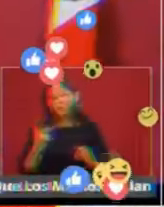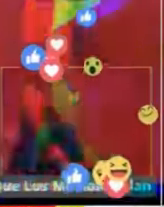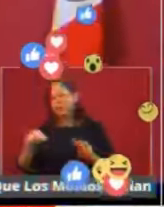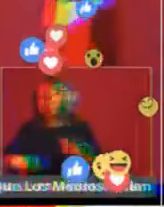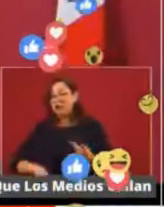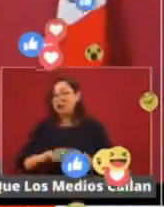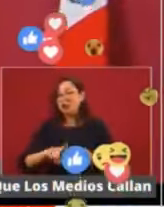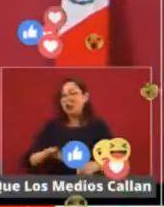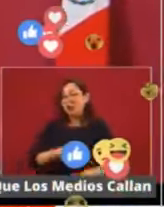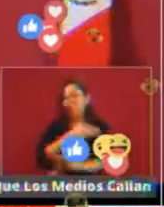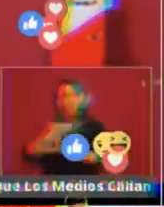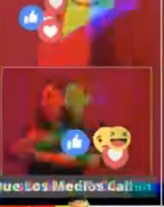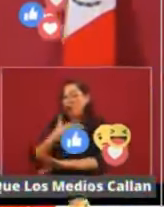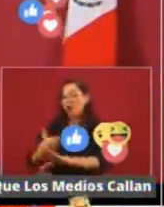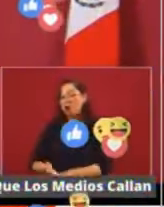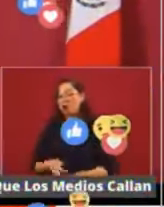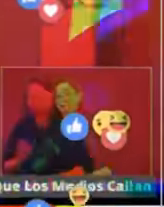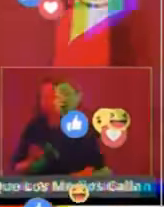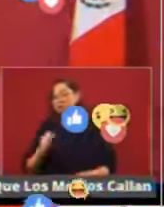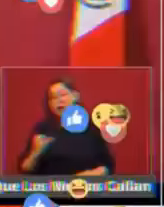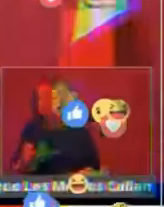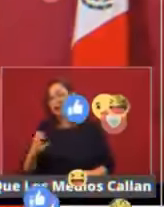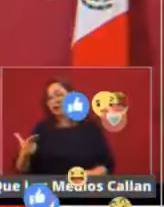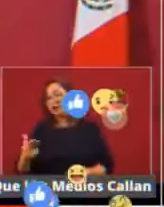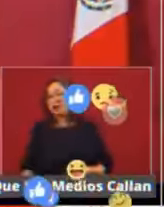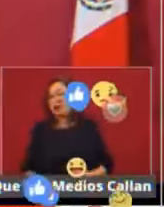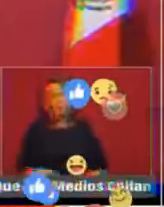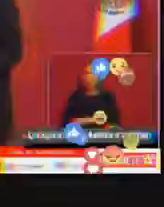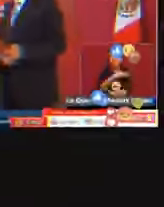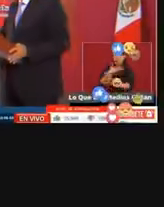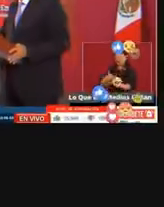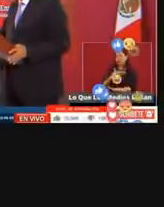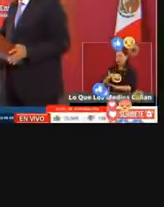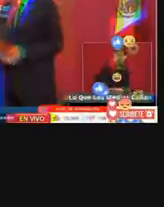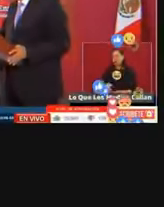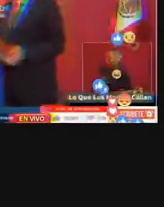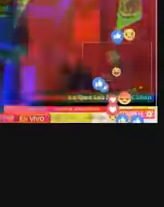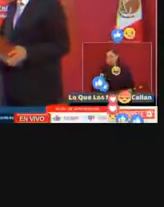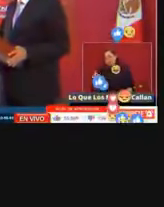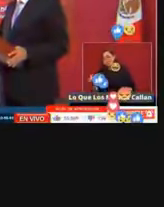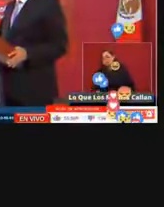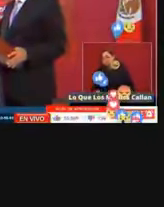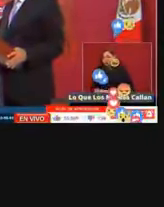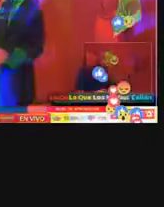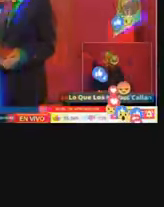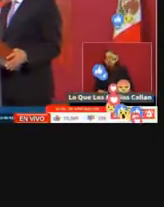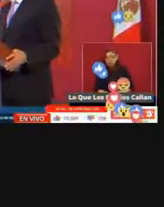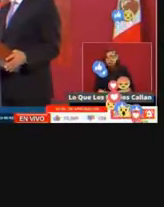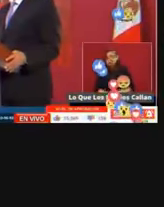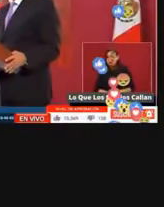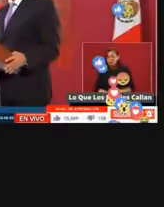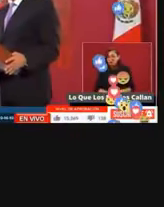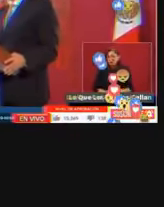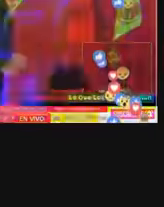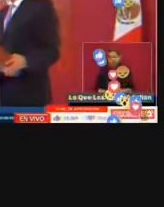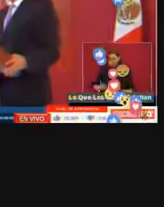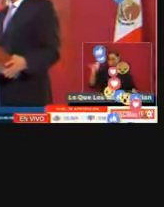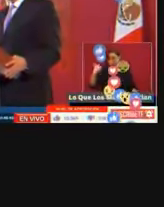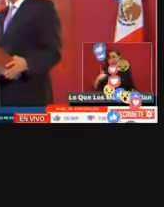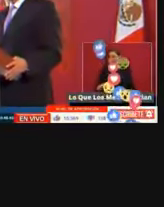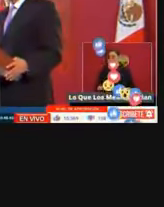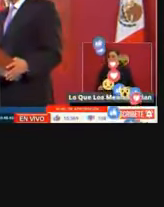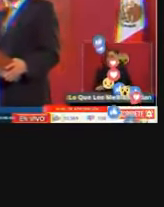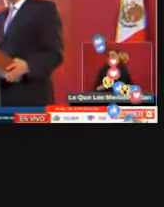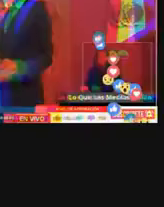Si nada más se dedicaban a obedecer y callar. ¿Acaso seré?